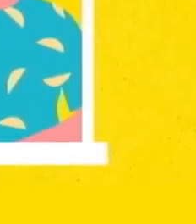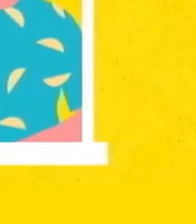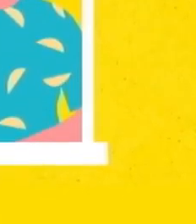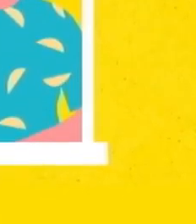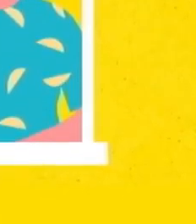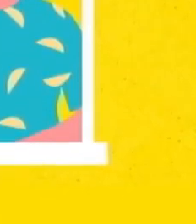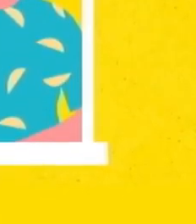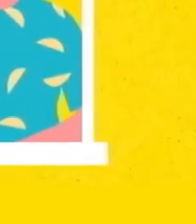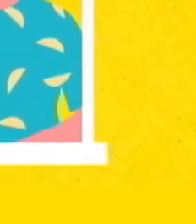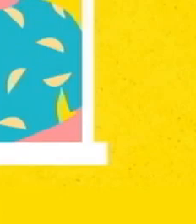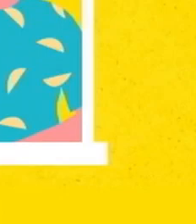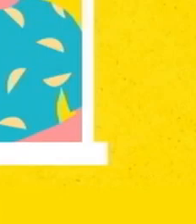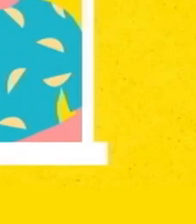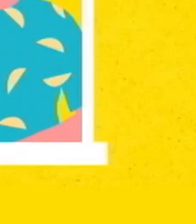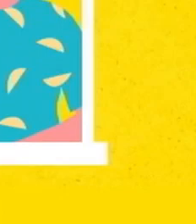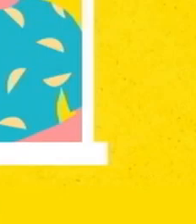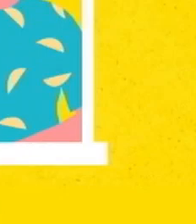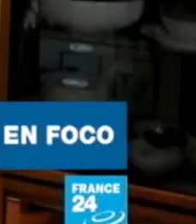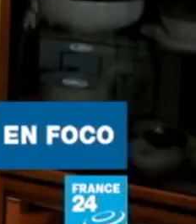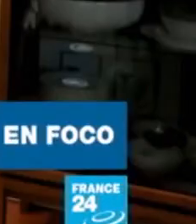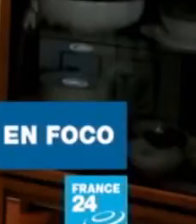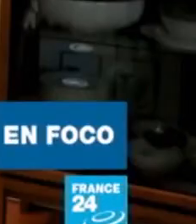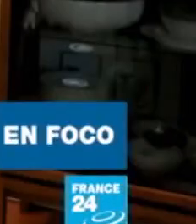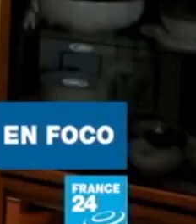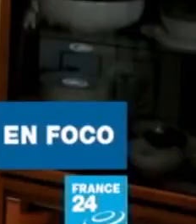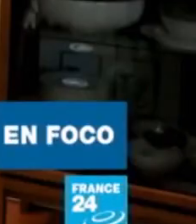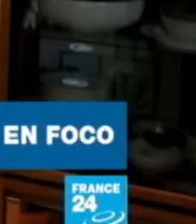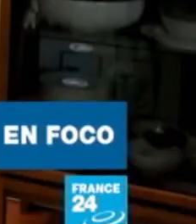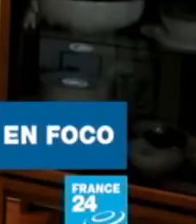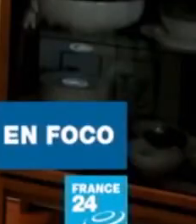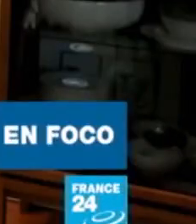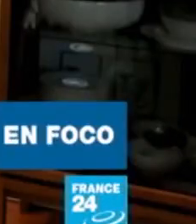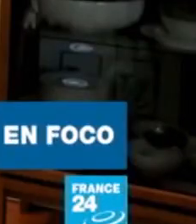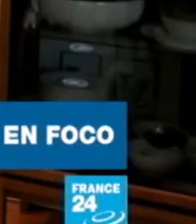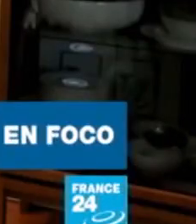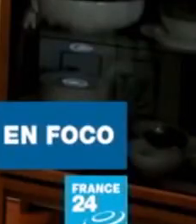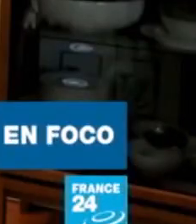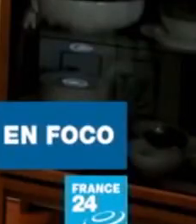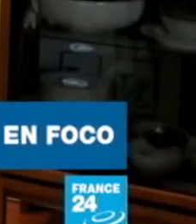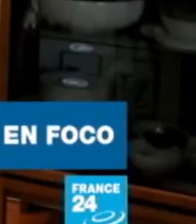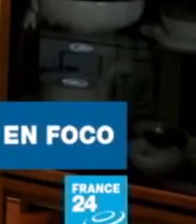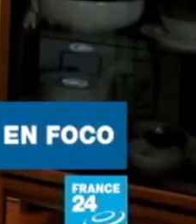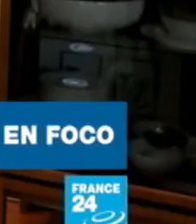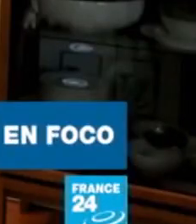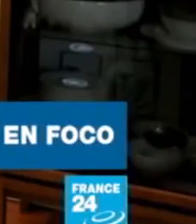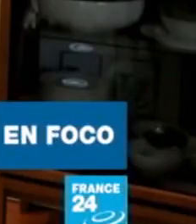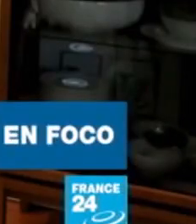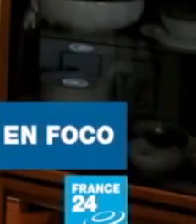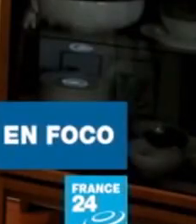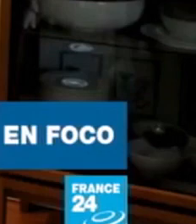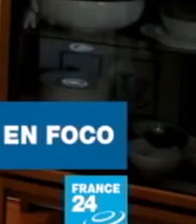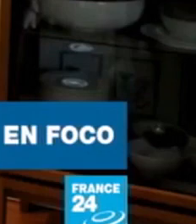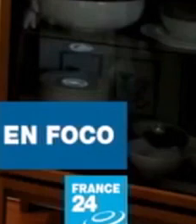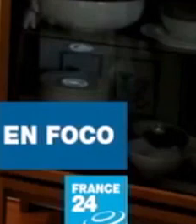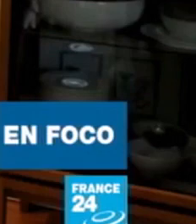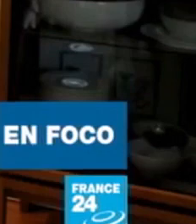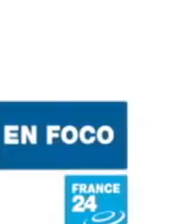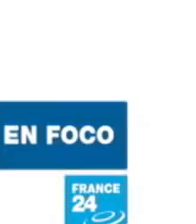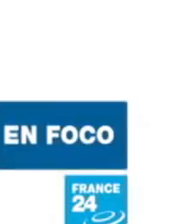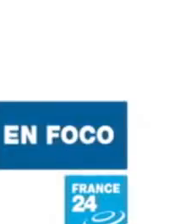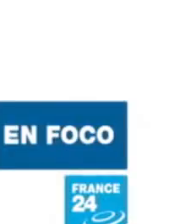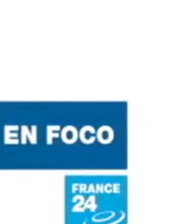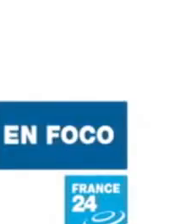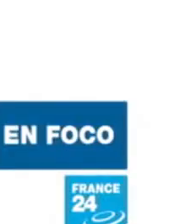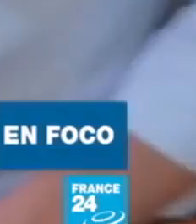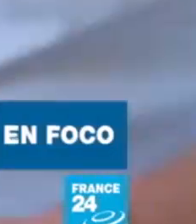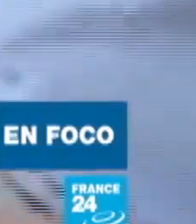pasa algo, tenemos siempre un lugar donde ir. Me dijeron, su seguro no lo pagará, esto es lo que nos debe. Si no lo paga, enviaremos a los